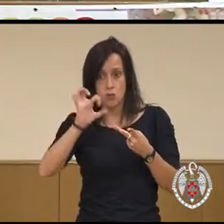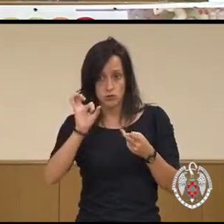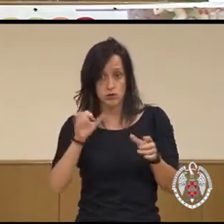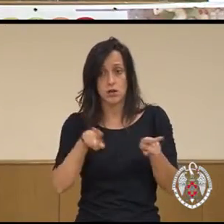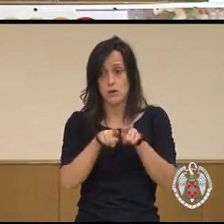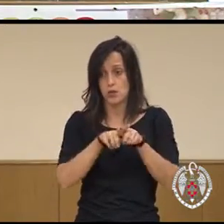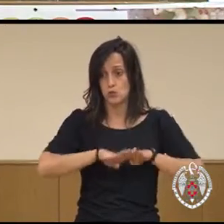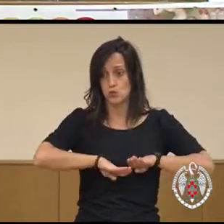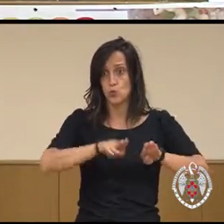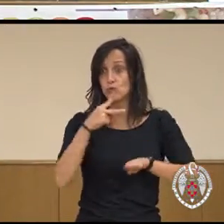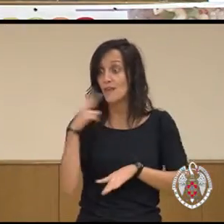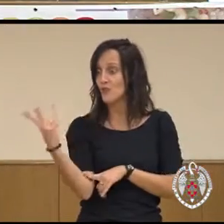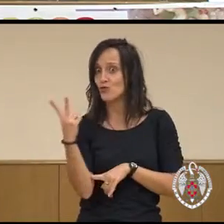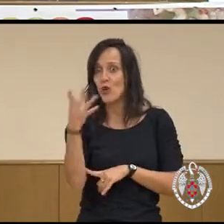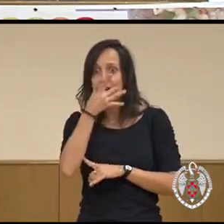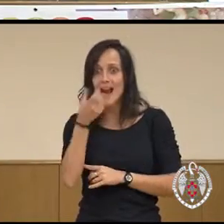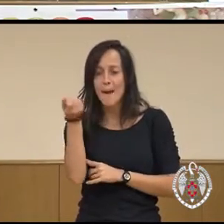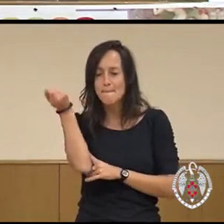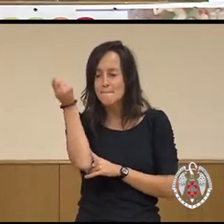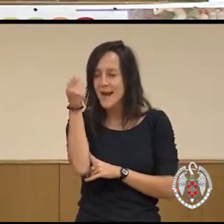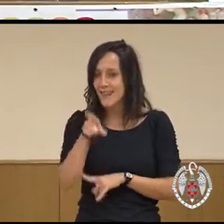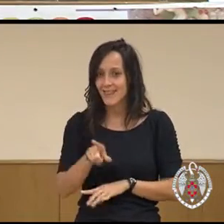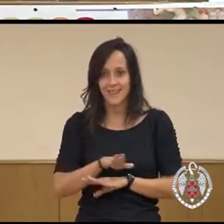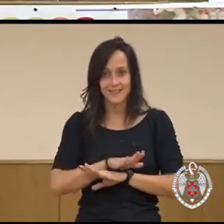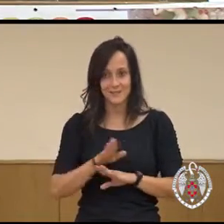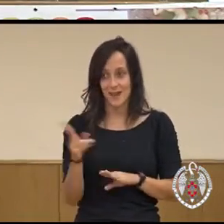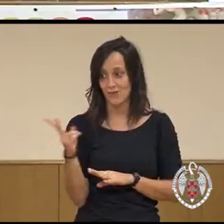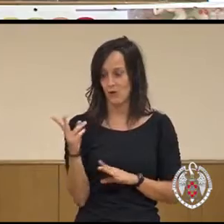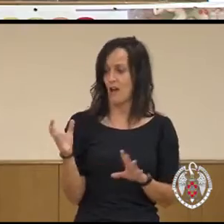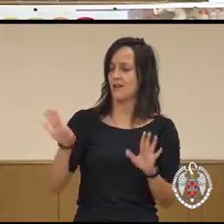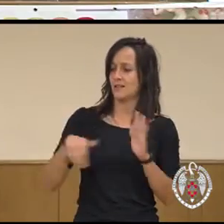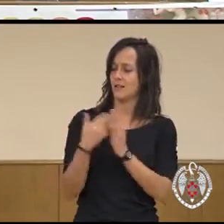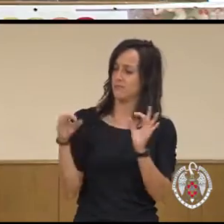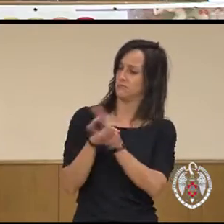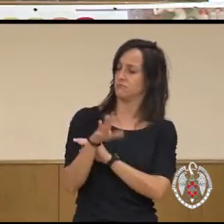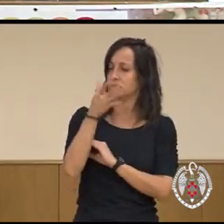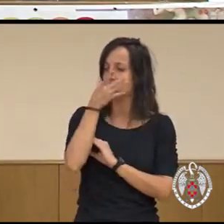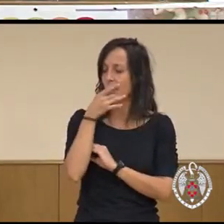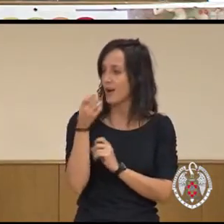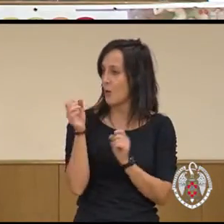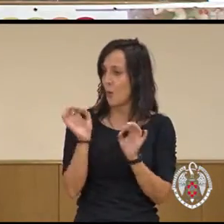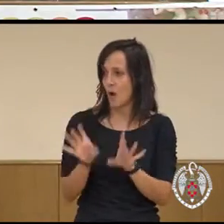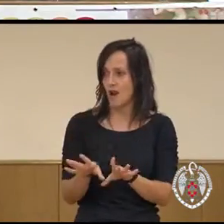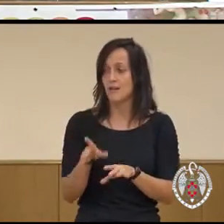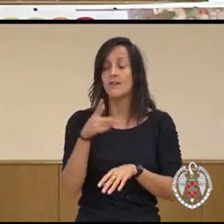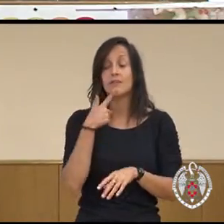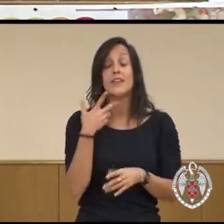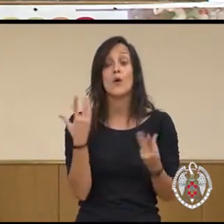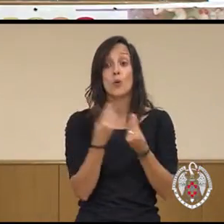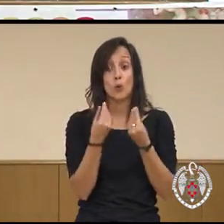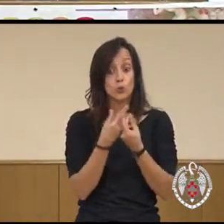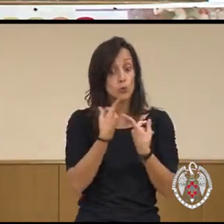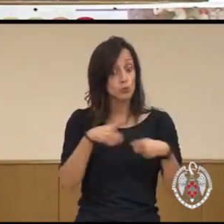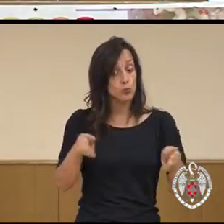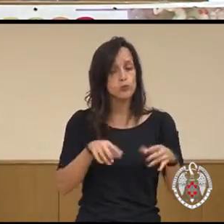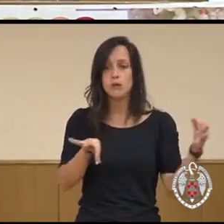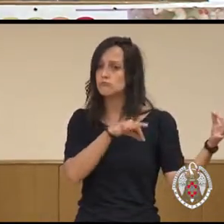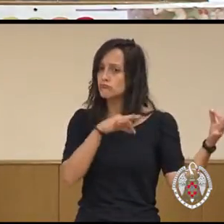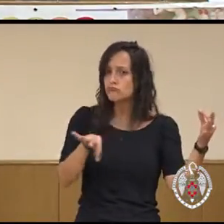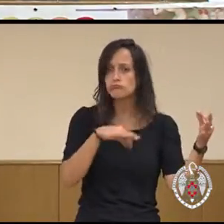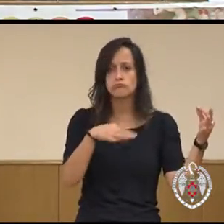IV y a veces confundido con él en otro cuadro de Velázquez. Juntos tocaban música, seguramente en el ala sur del Alcázar de Madrid,